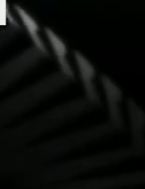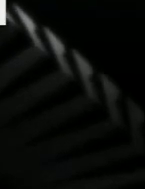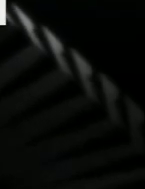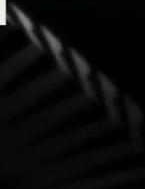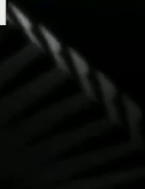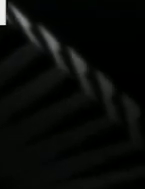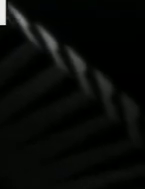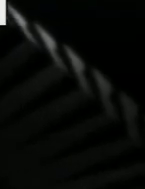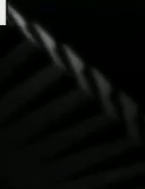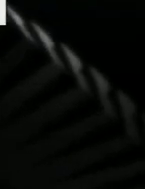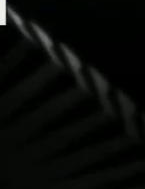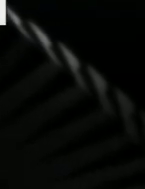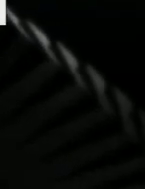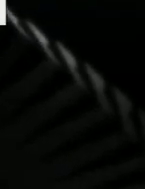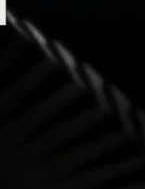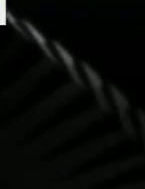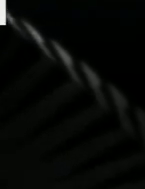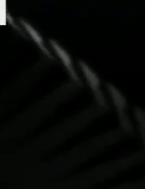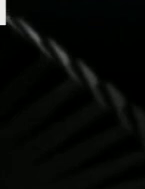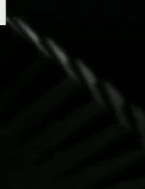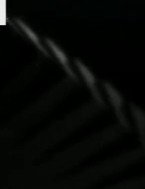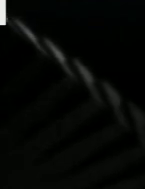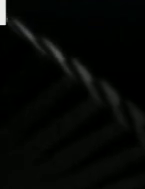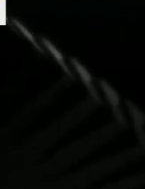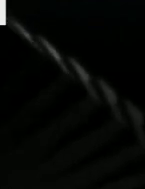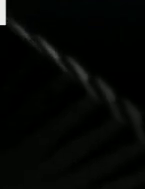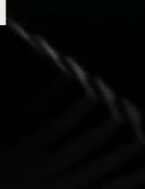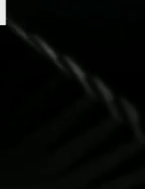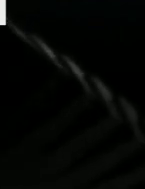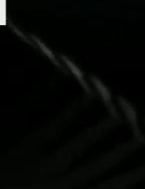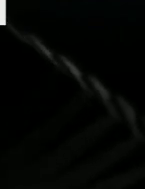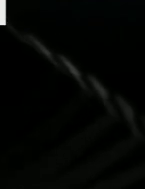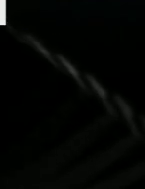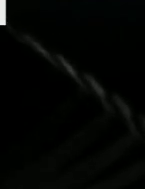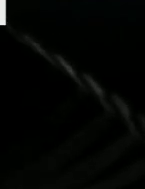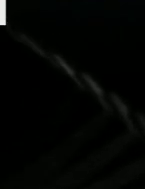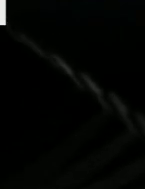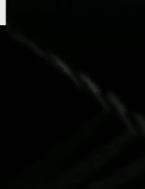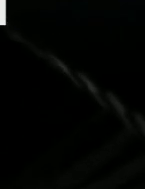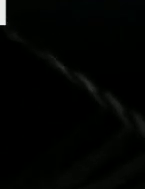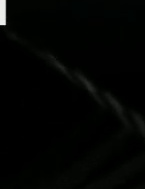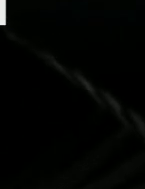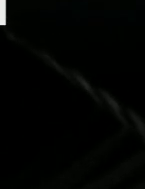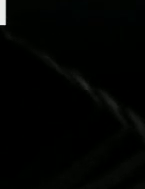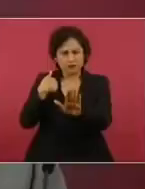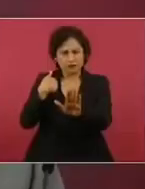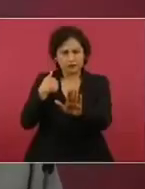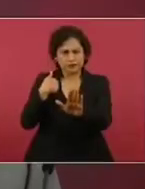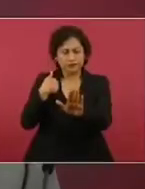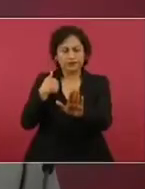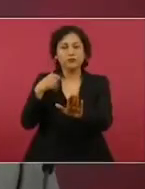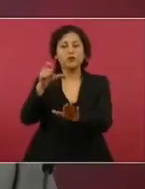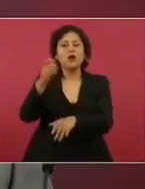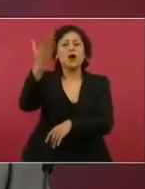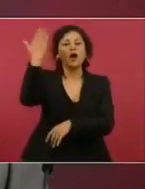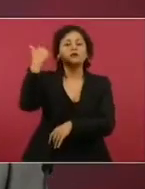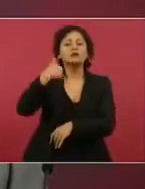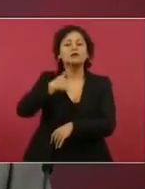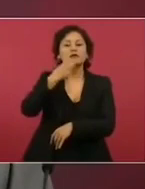hacen negocios con el gobierno y tienen recomendados que se han vuelto los nuevos ricos de la cuatro